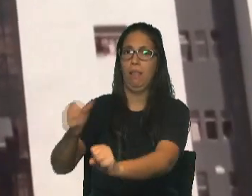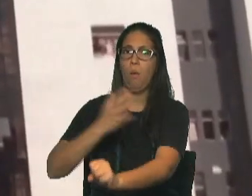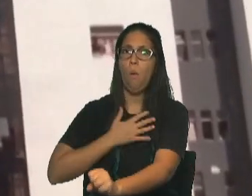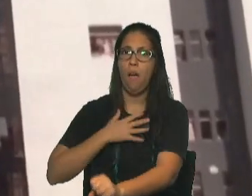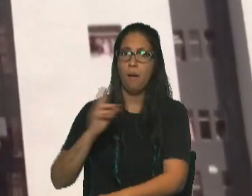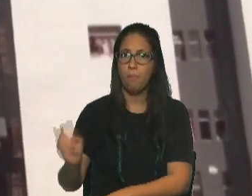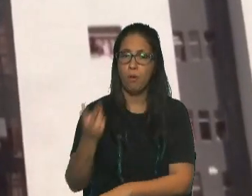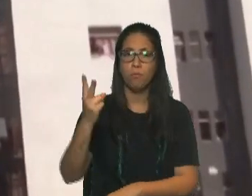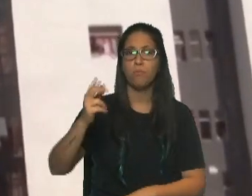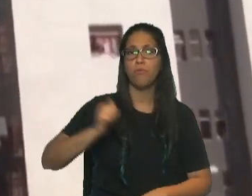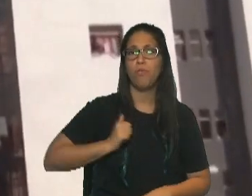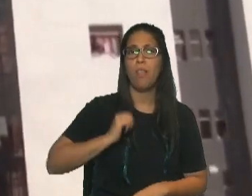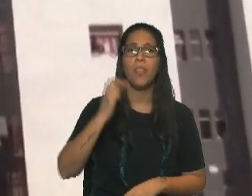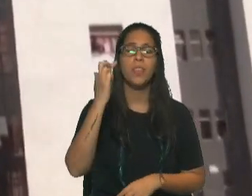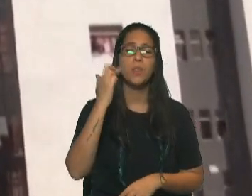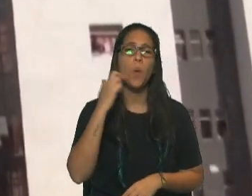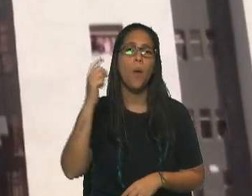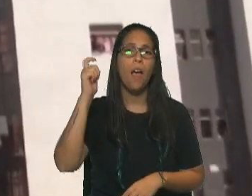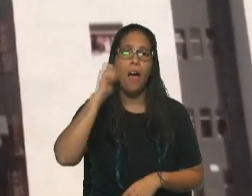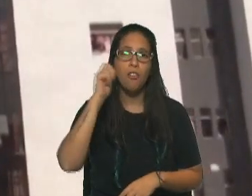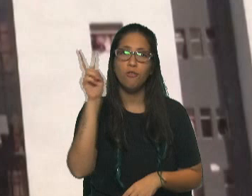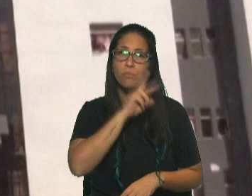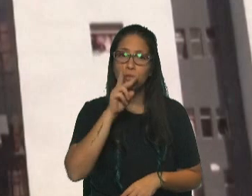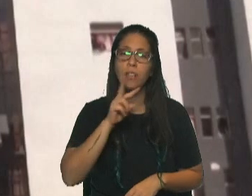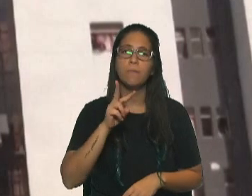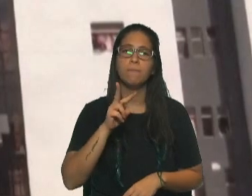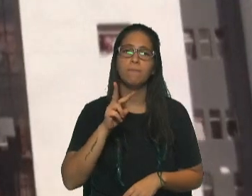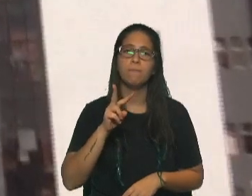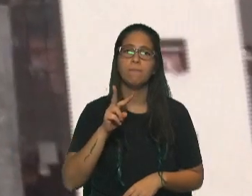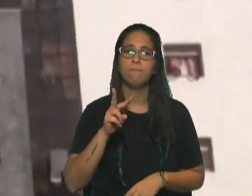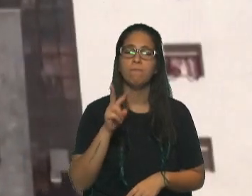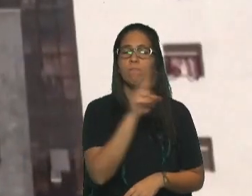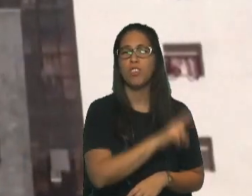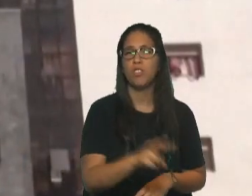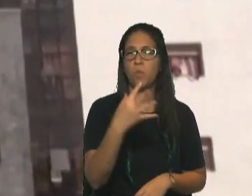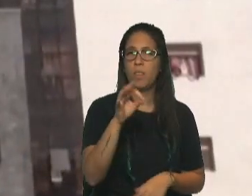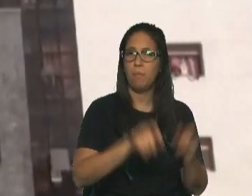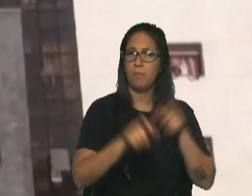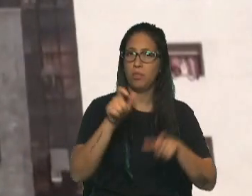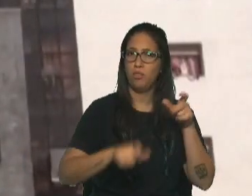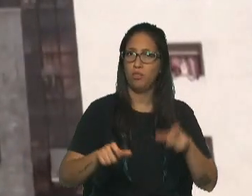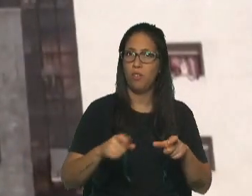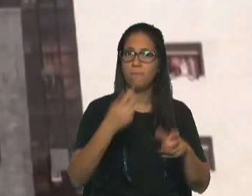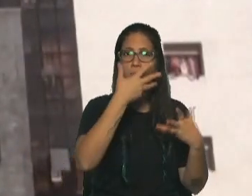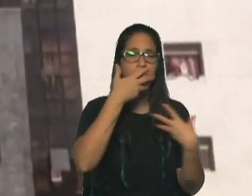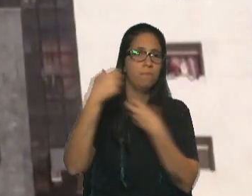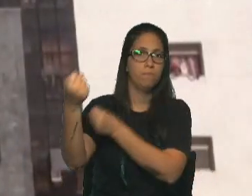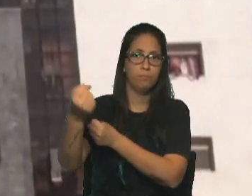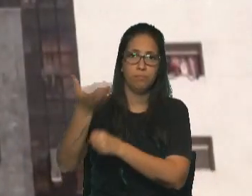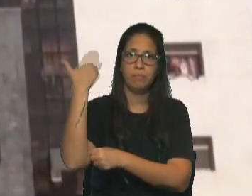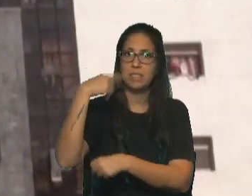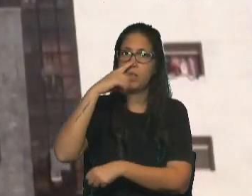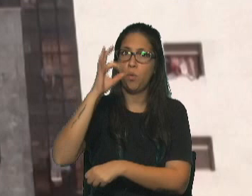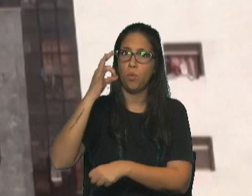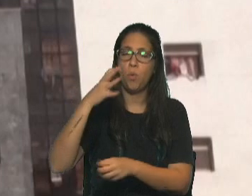una soldada de 19 años, fue una de las aproximadamente 240 personas secuestradas por Hamas el pasado 7